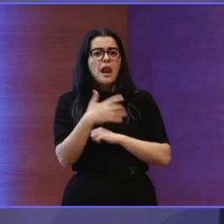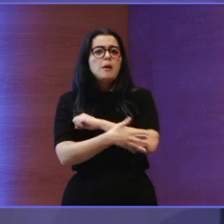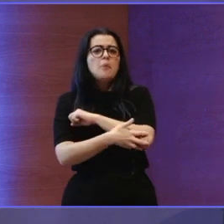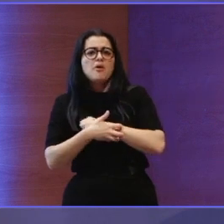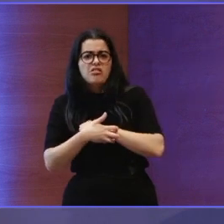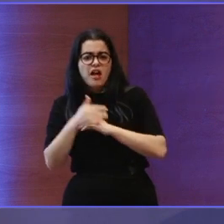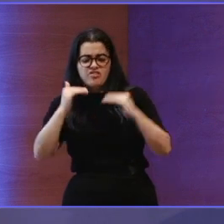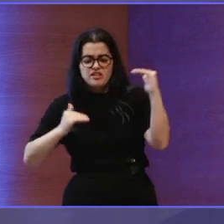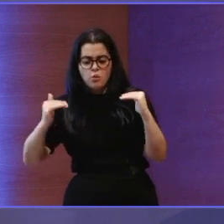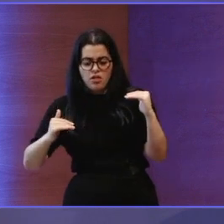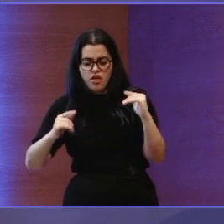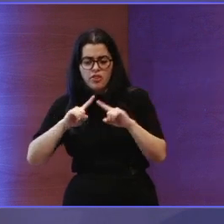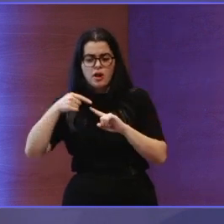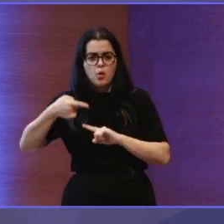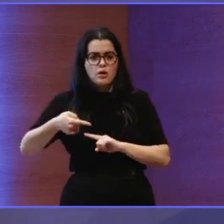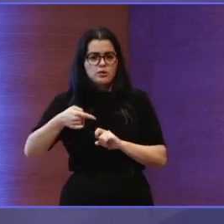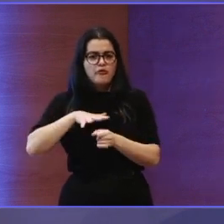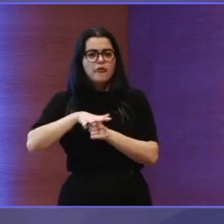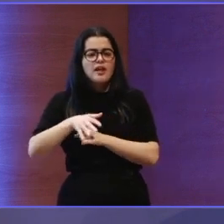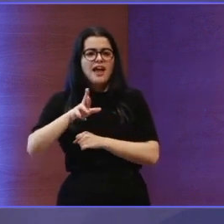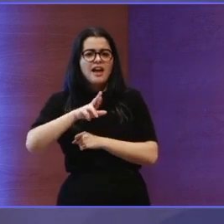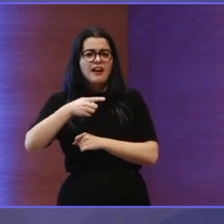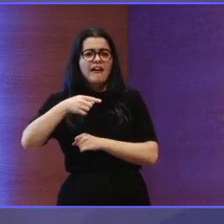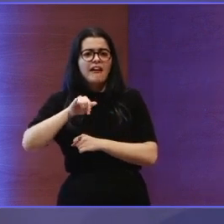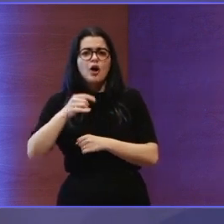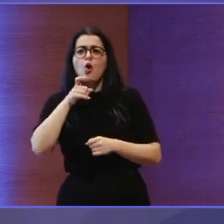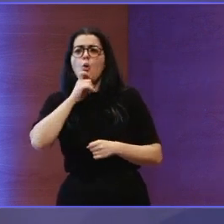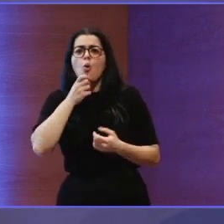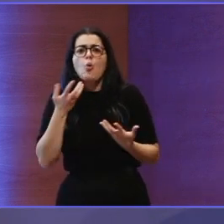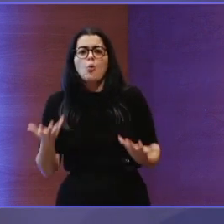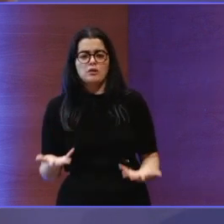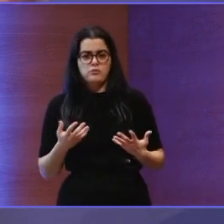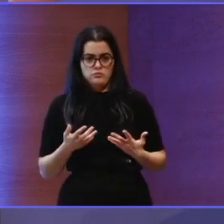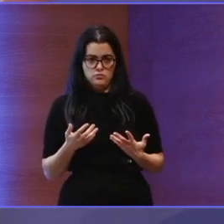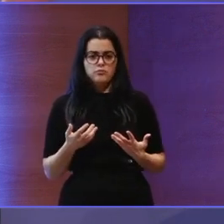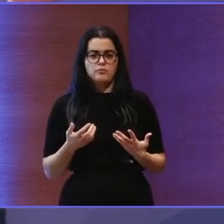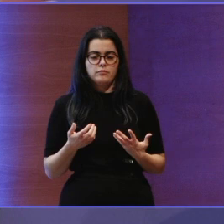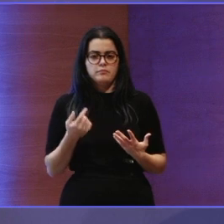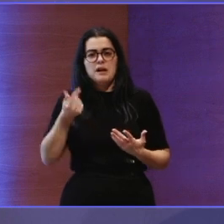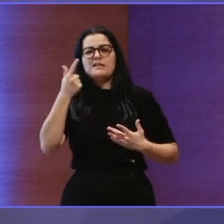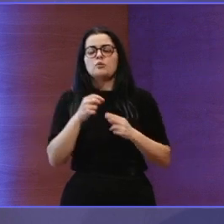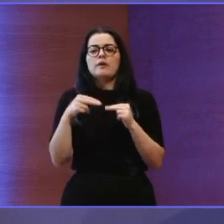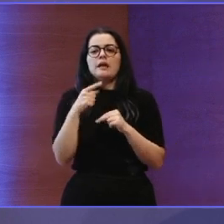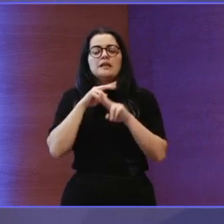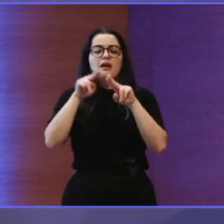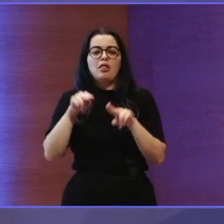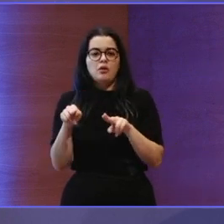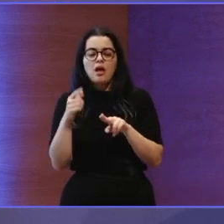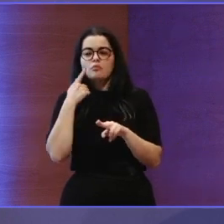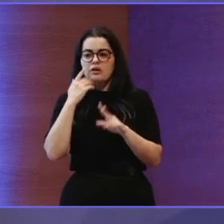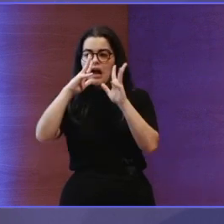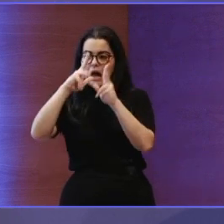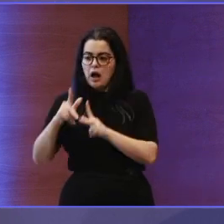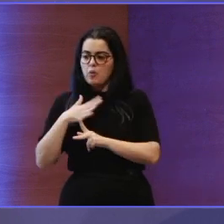desigualdad la percepción de la renta garantizada o el resto de las transferencias económicas a nivel internacional es fácil hacer ese